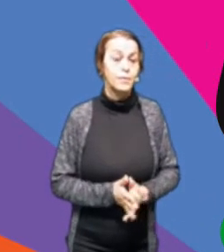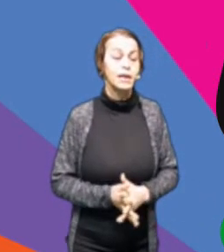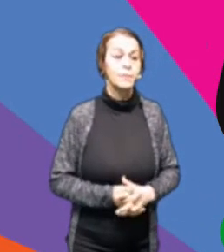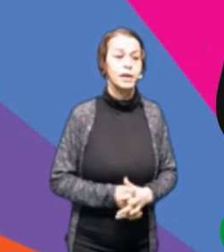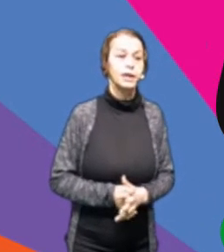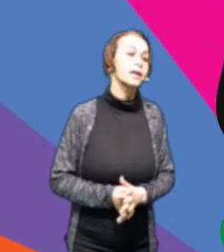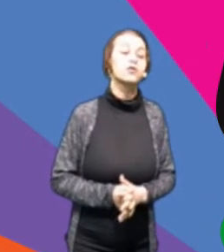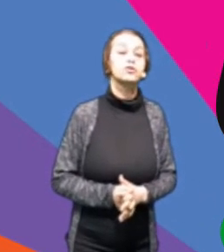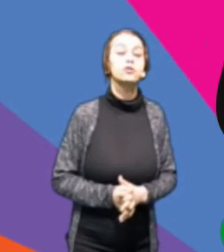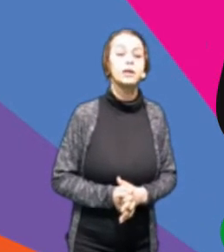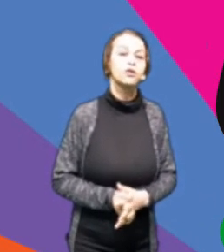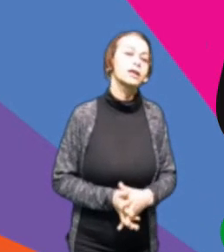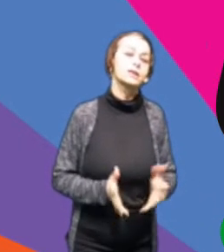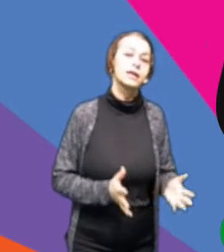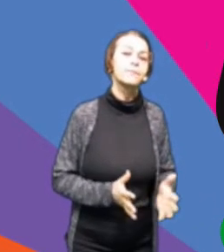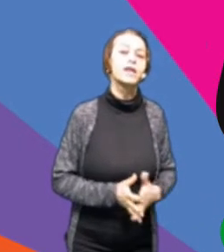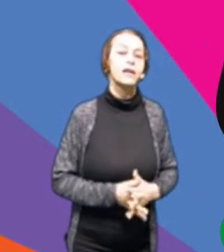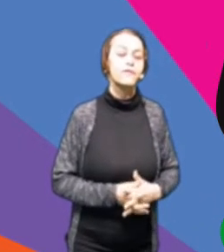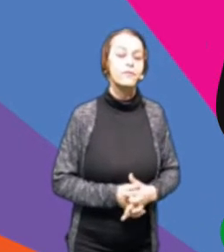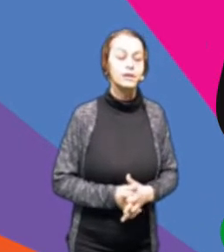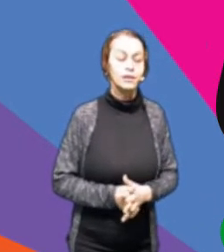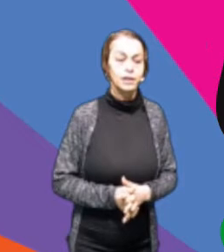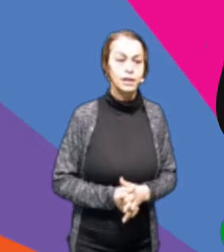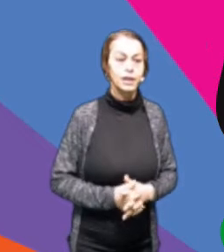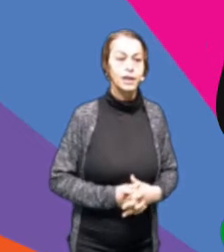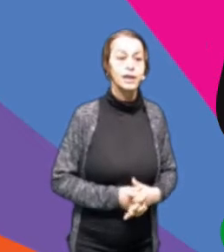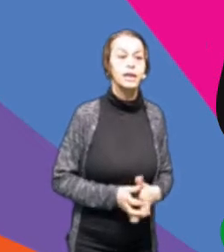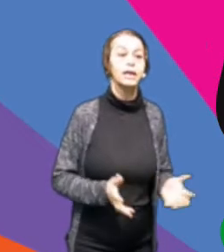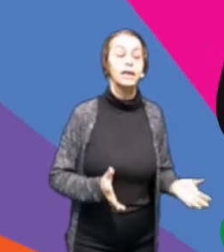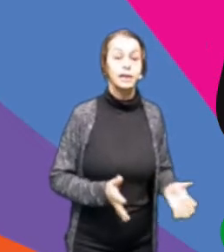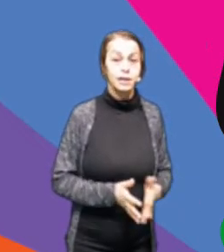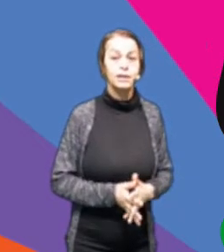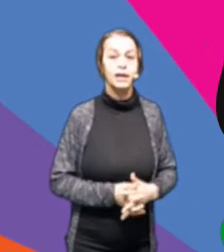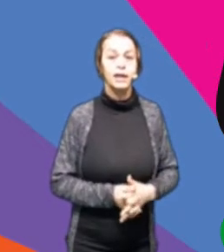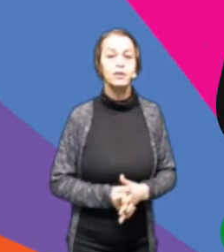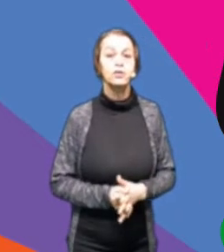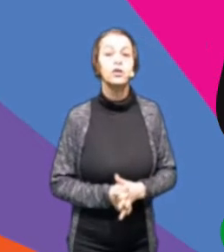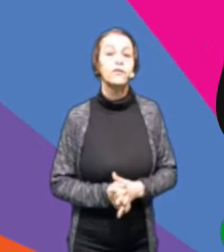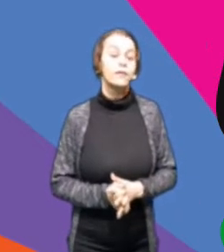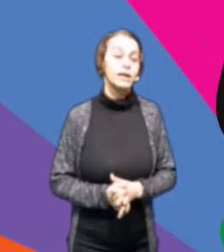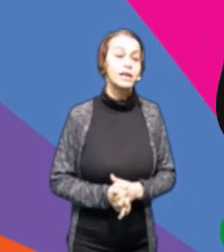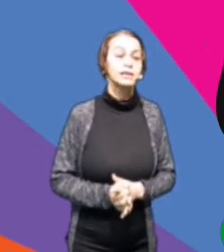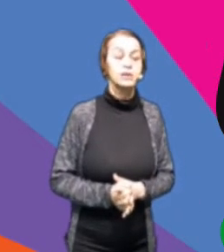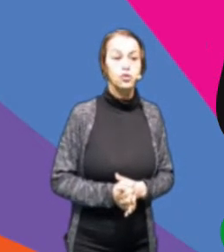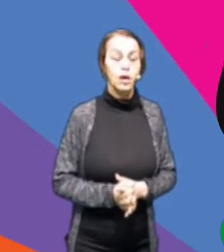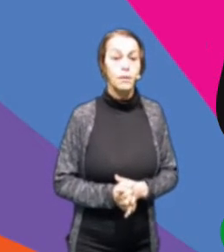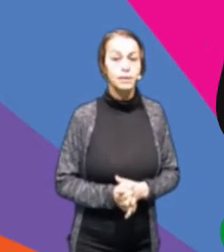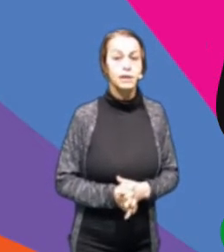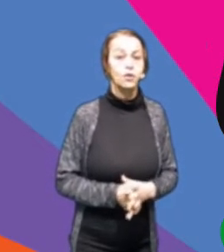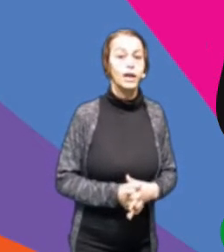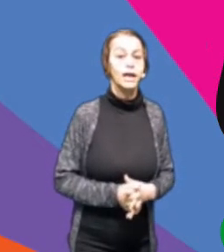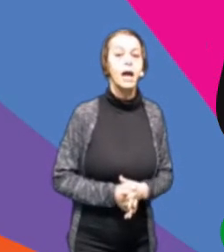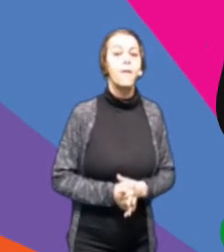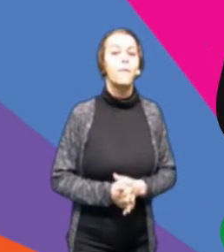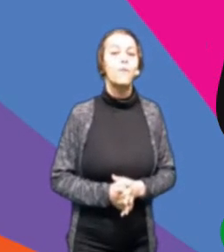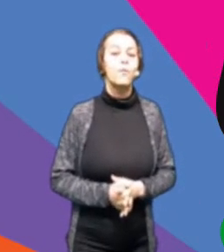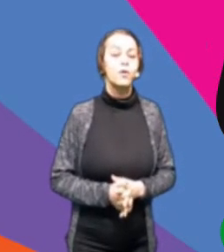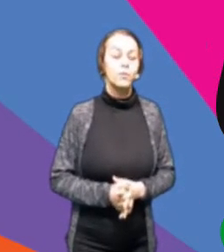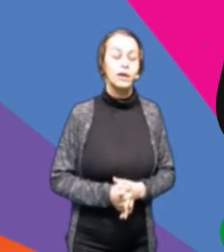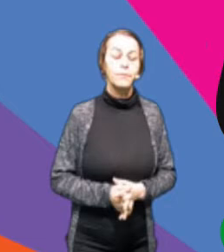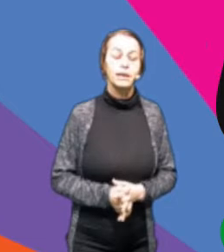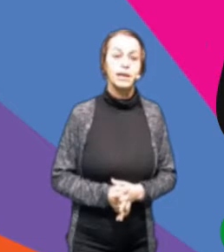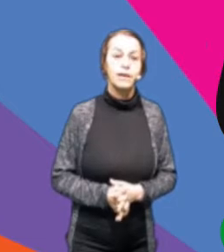familia, más que nada los hombres, los que están enfrente de esta guerra, están dejando familias sin sus cabezas de hogar. Muy,